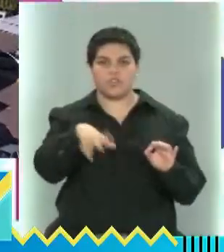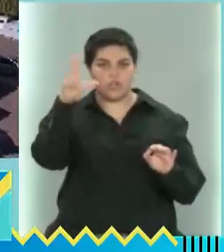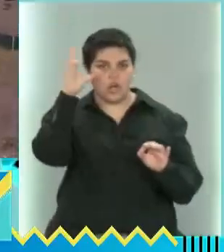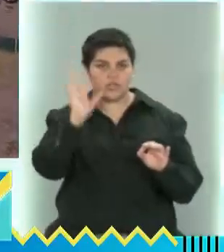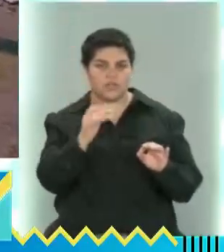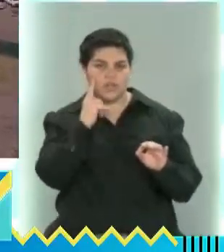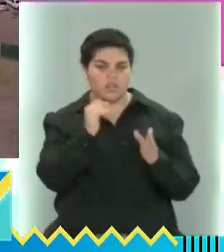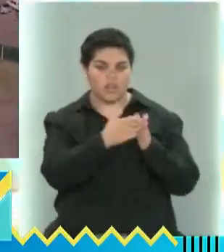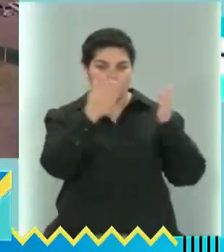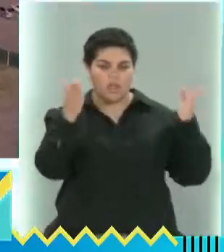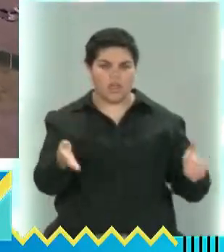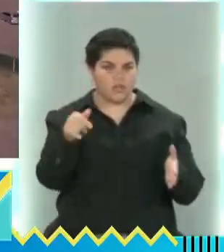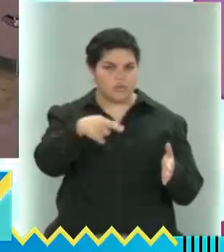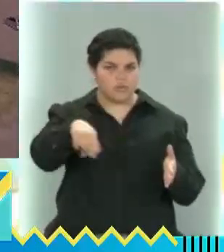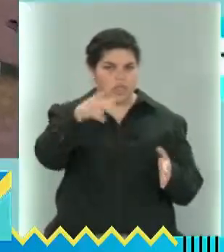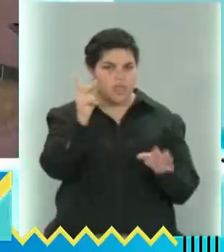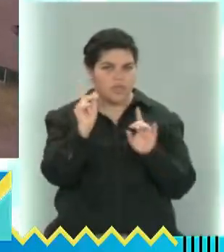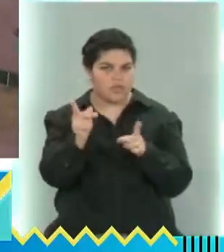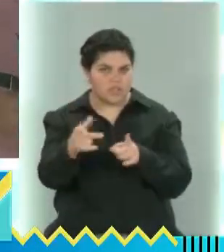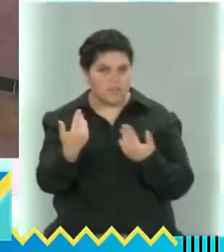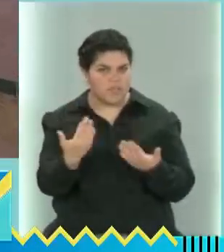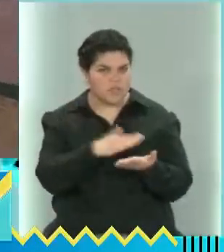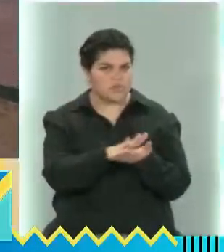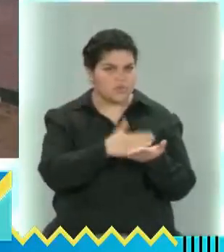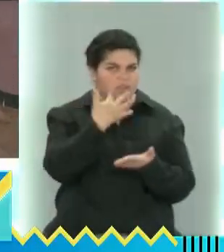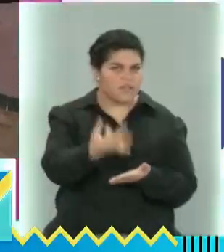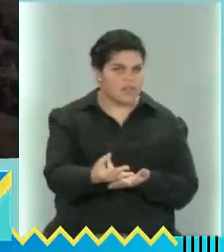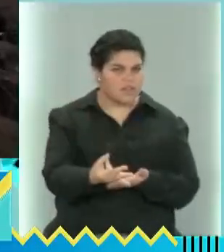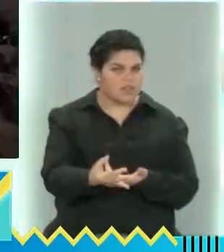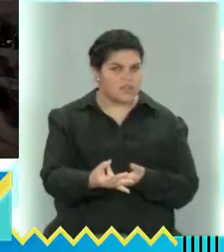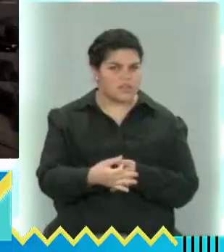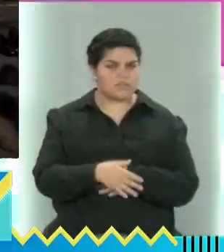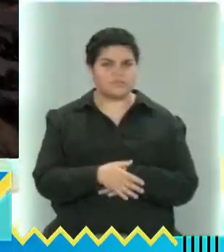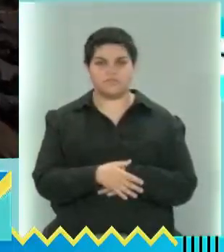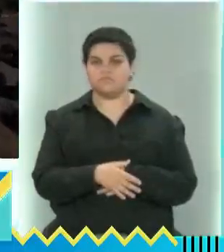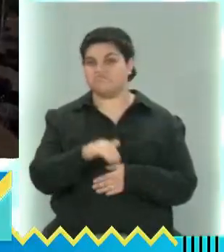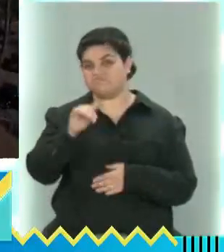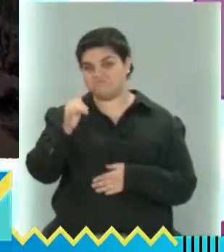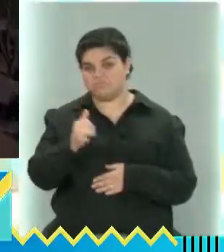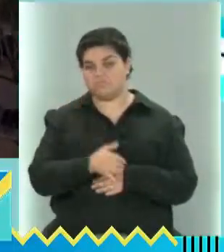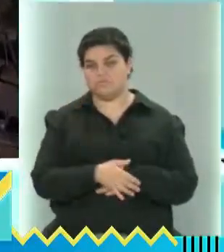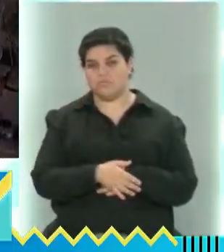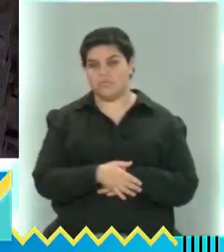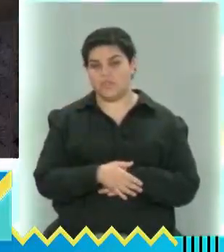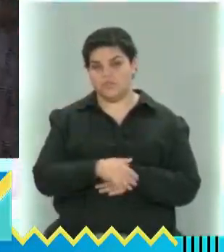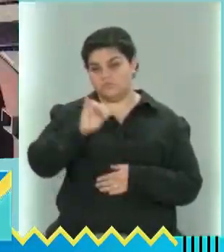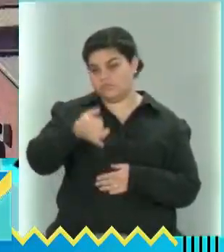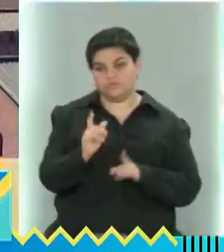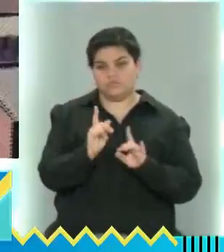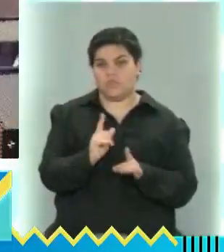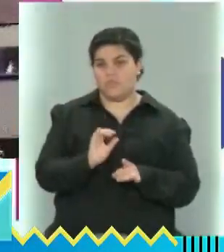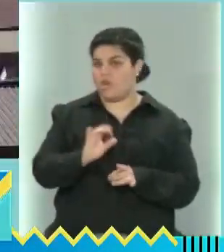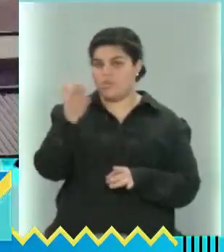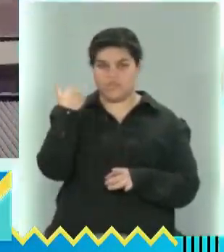ustedes, los docentes, piensan que eso se pueda llegar a resolver o no? Sí, nos tendremos que sentar, como lo hicimos el